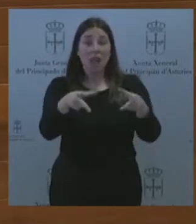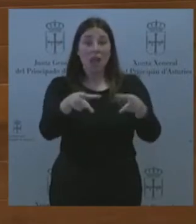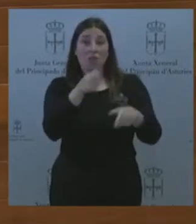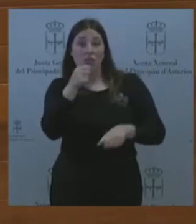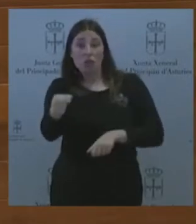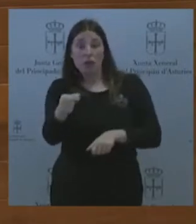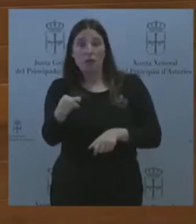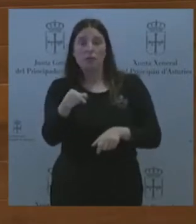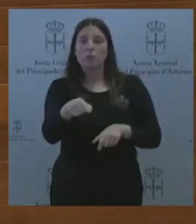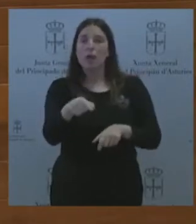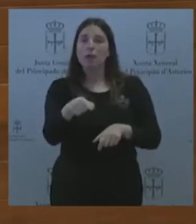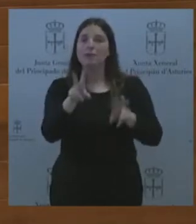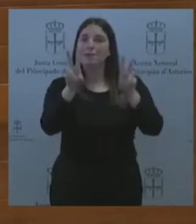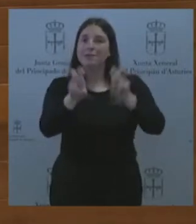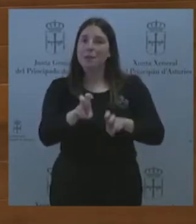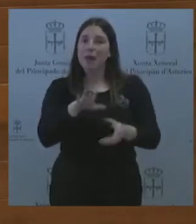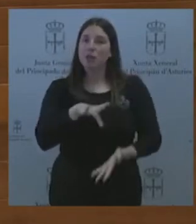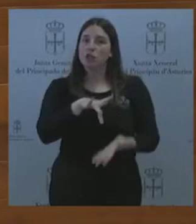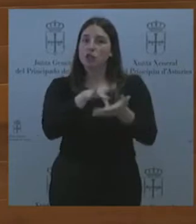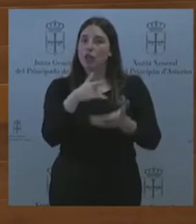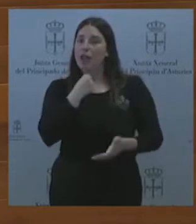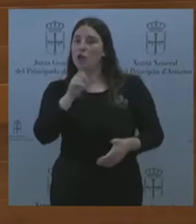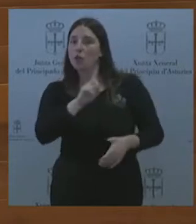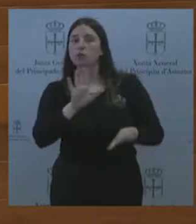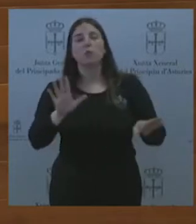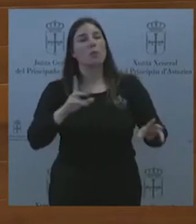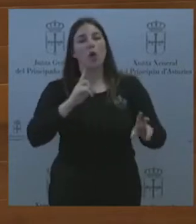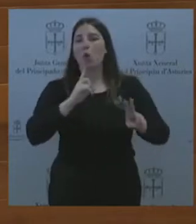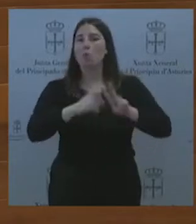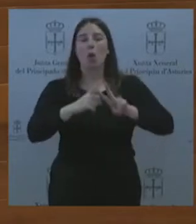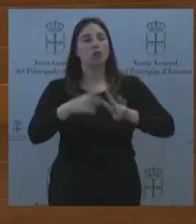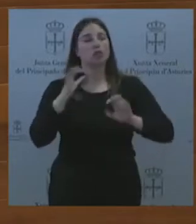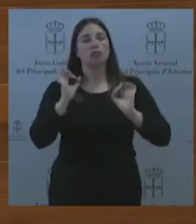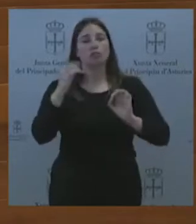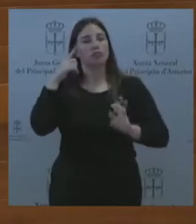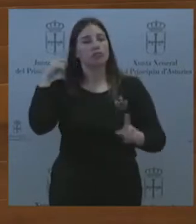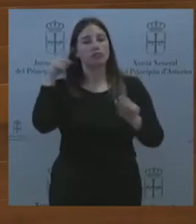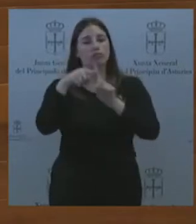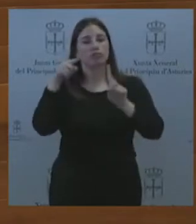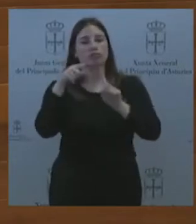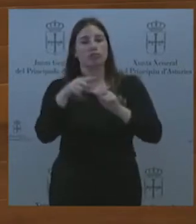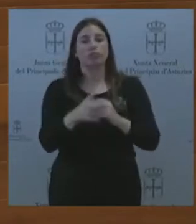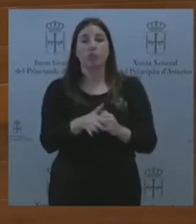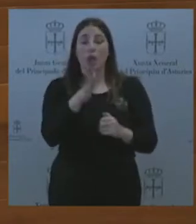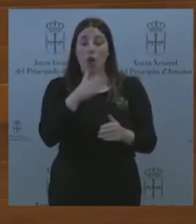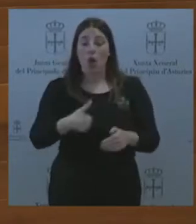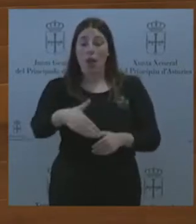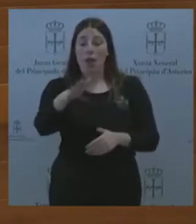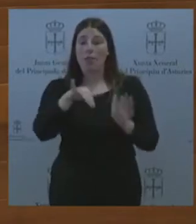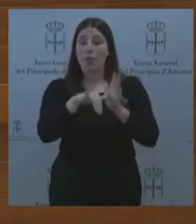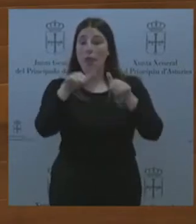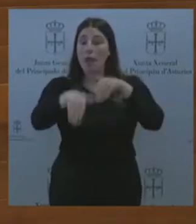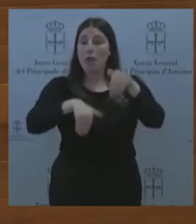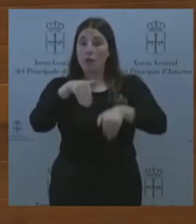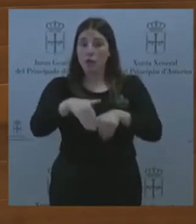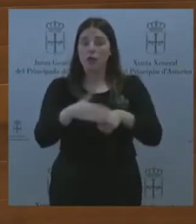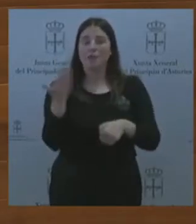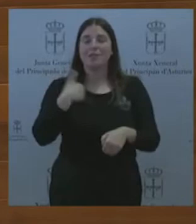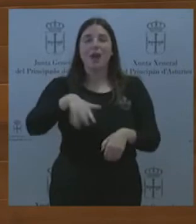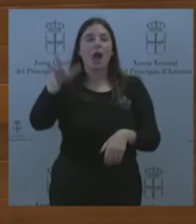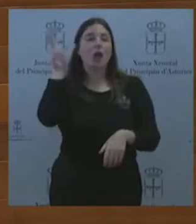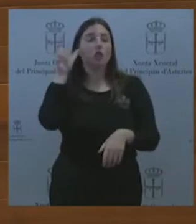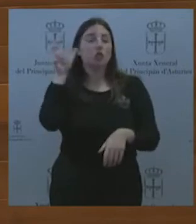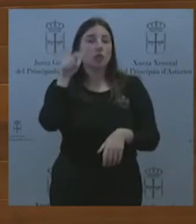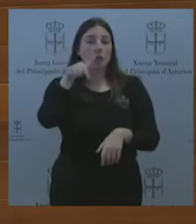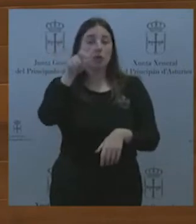a cansar de hacerlo. Ahora que se acercan las elecciones, ya hemos escuchado al presidente Barbón queriendo distraer la atención de los